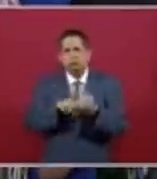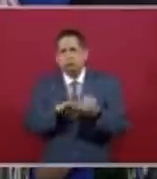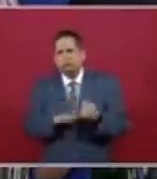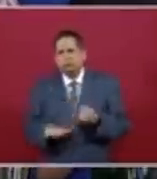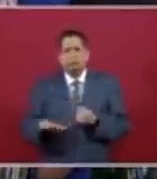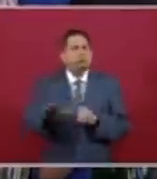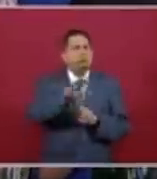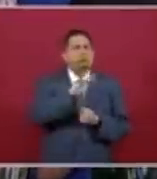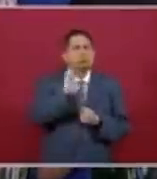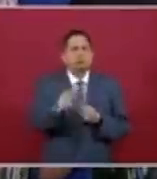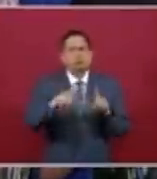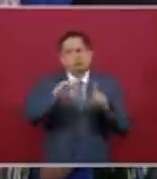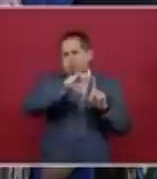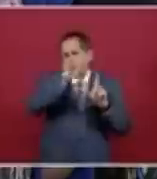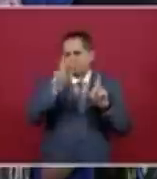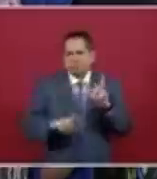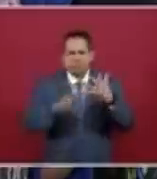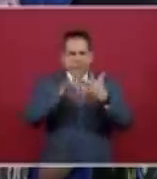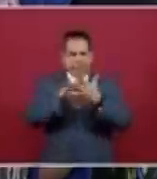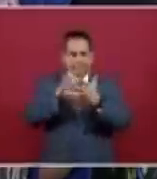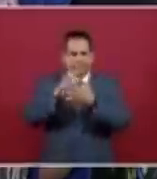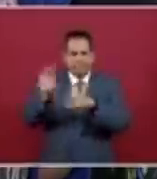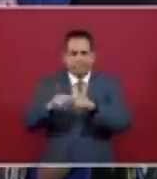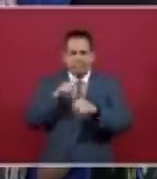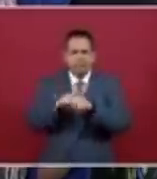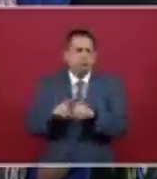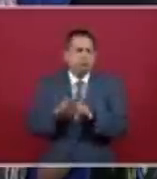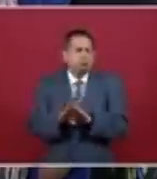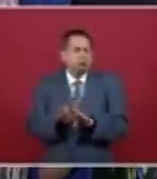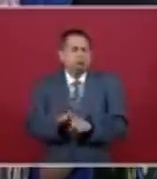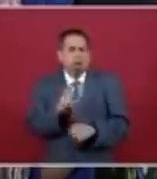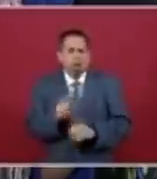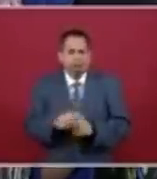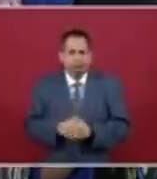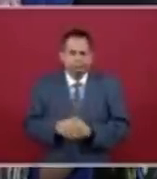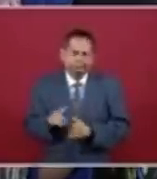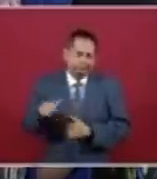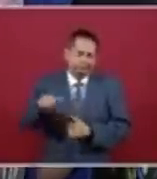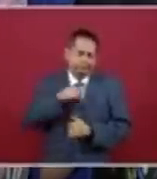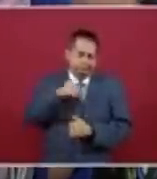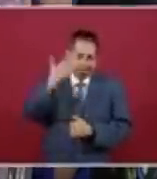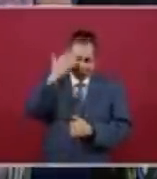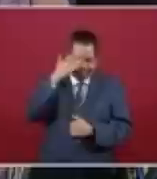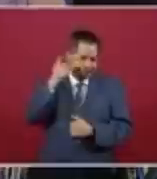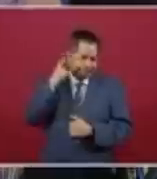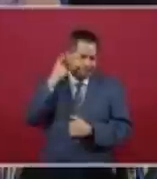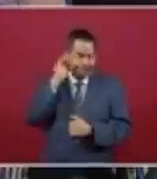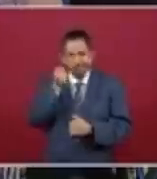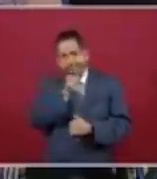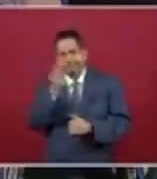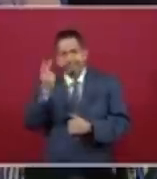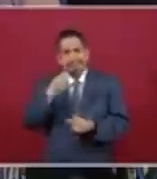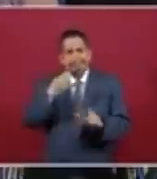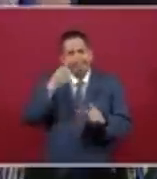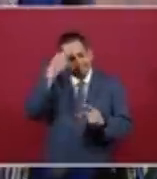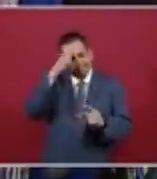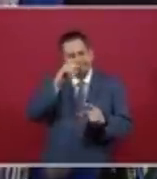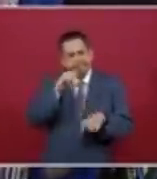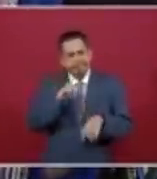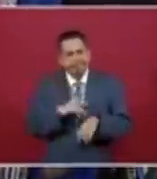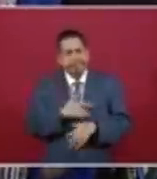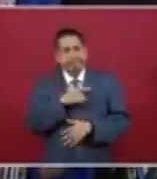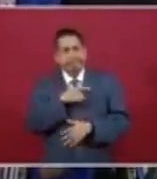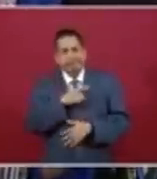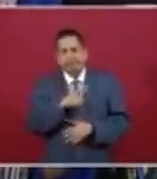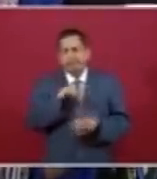encuentran el sistema penitenciario federal. Conocemos de sobra algunas de las anécdotas y experiencias que hablan, pues, de